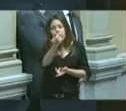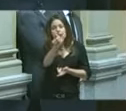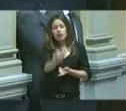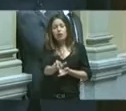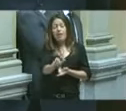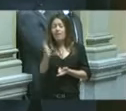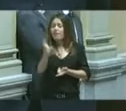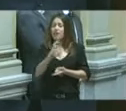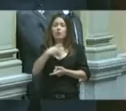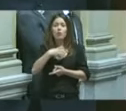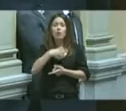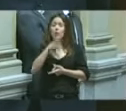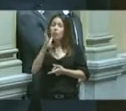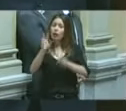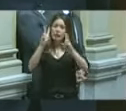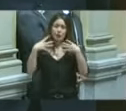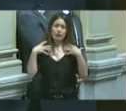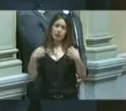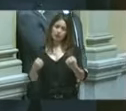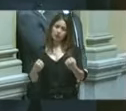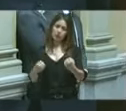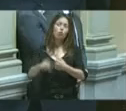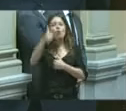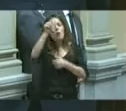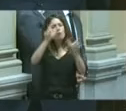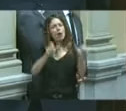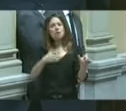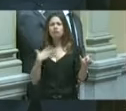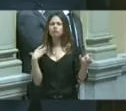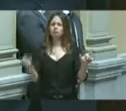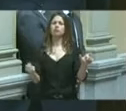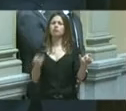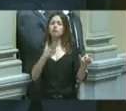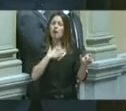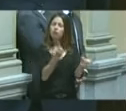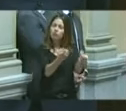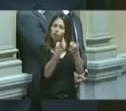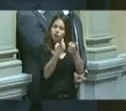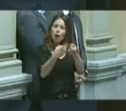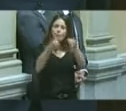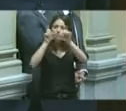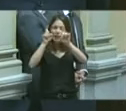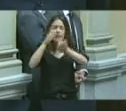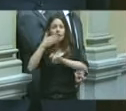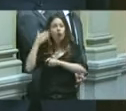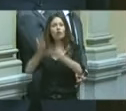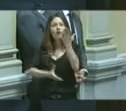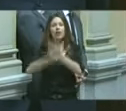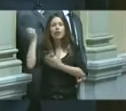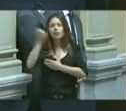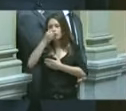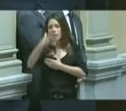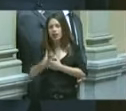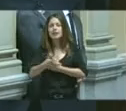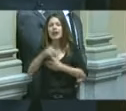puede estar aquí por motivos de salud, para un hombre honesto, para mi maestro, para el presidente de honor de la Federación Socialista Asturiana,